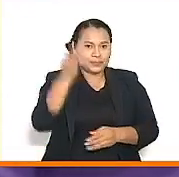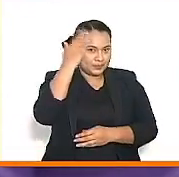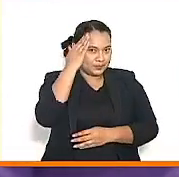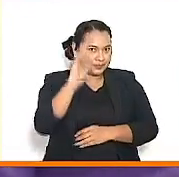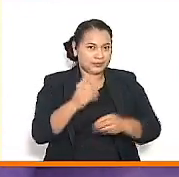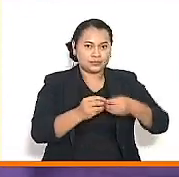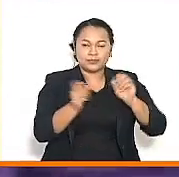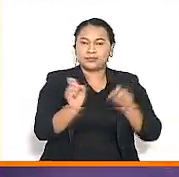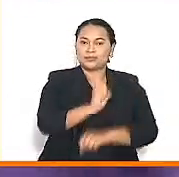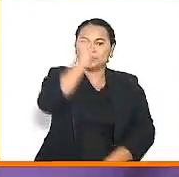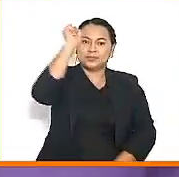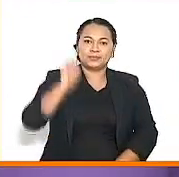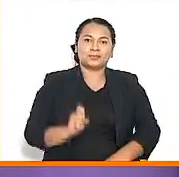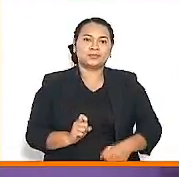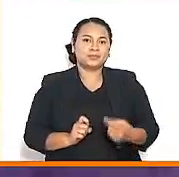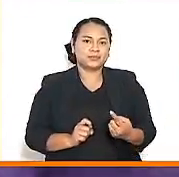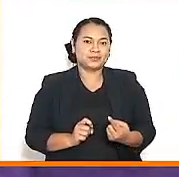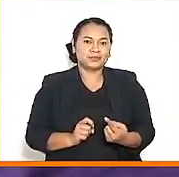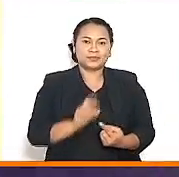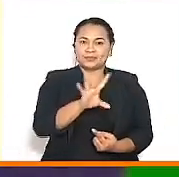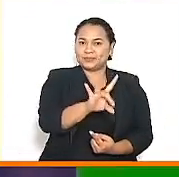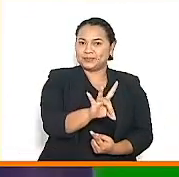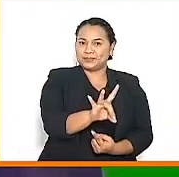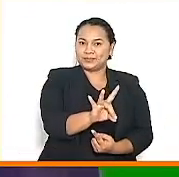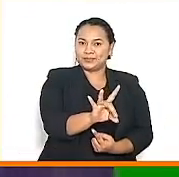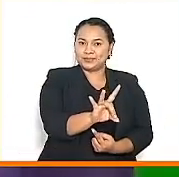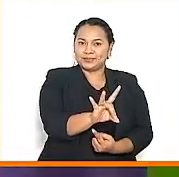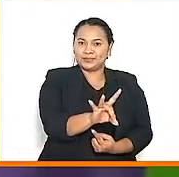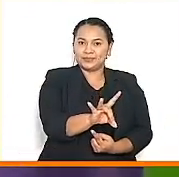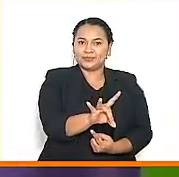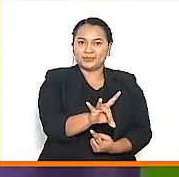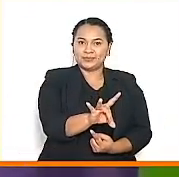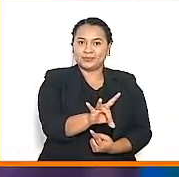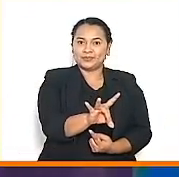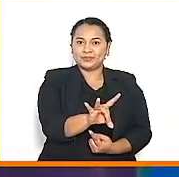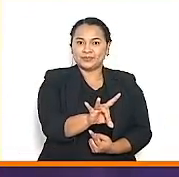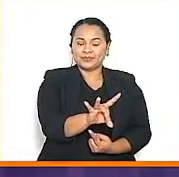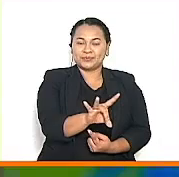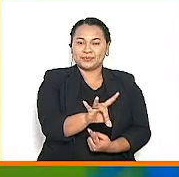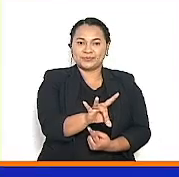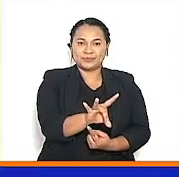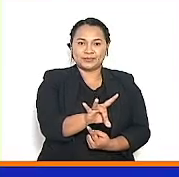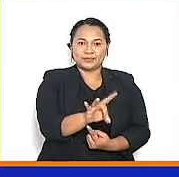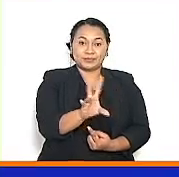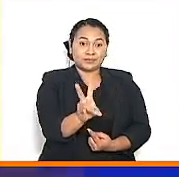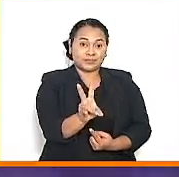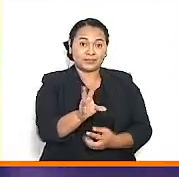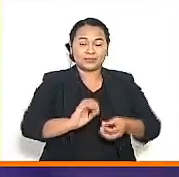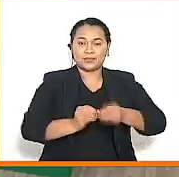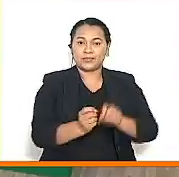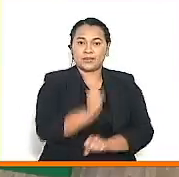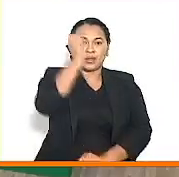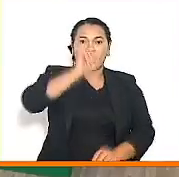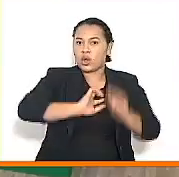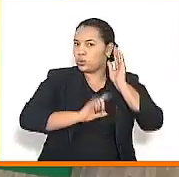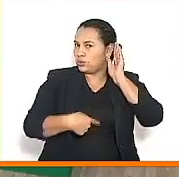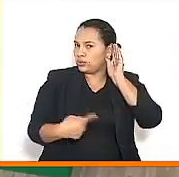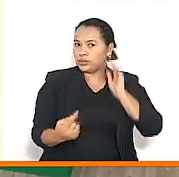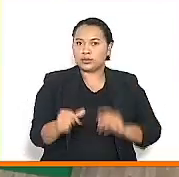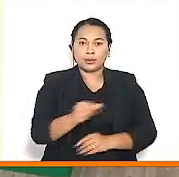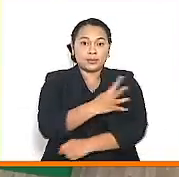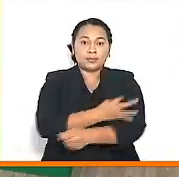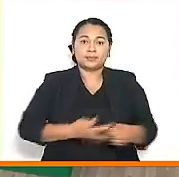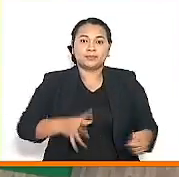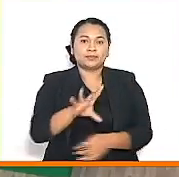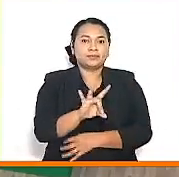mucha suerte. Y este es el 8. Segundo número, el 7. El número ganador para esta tarde en Diaria es